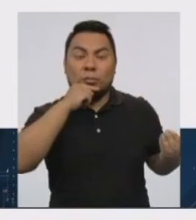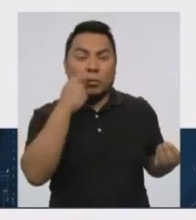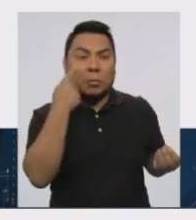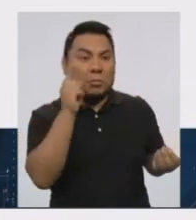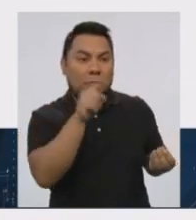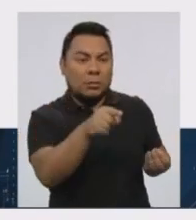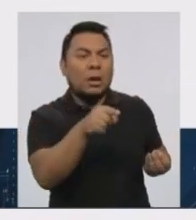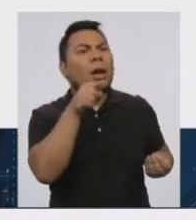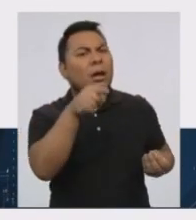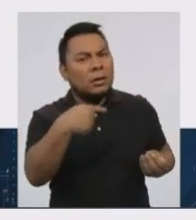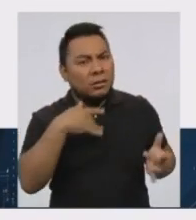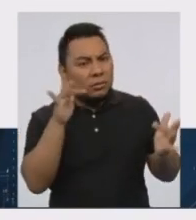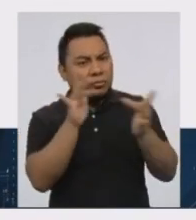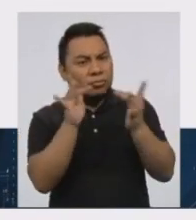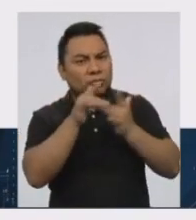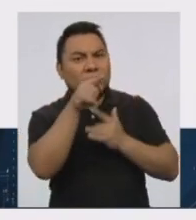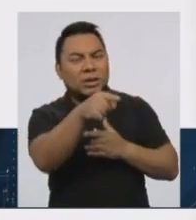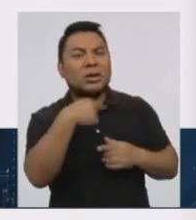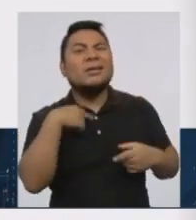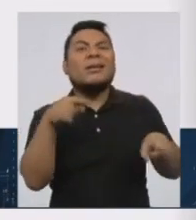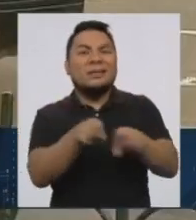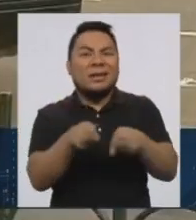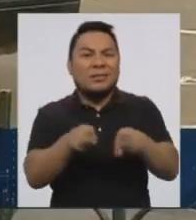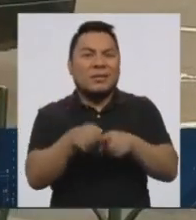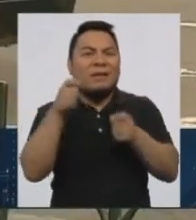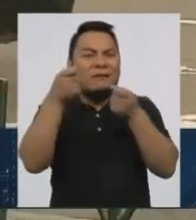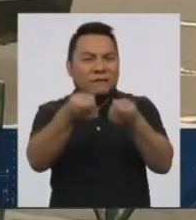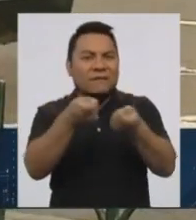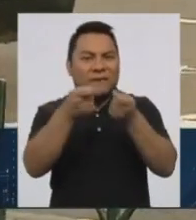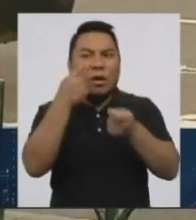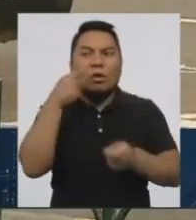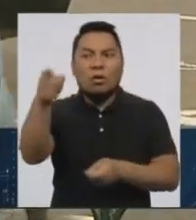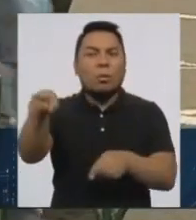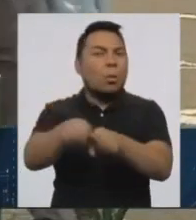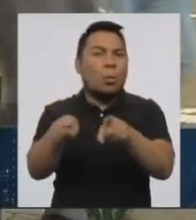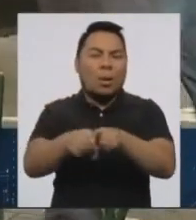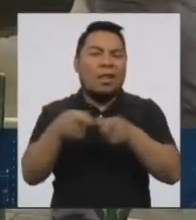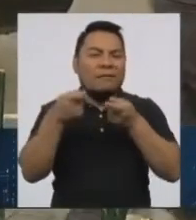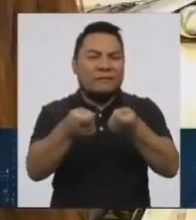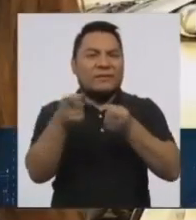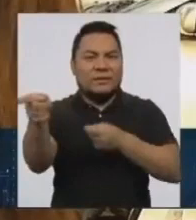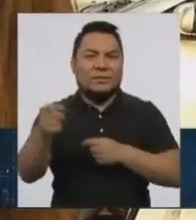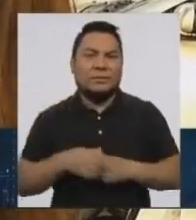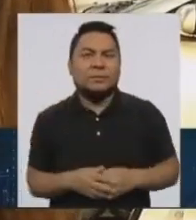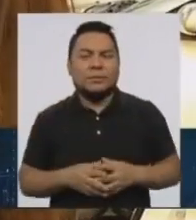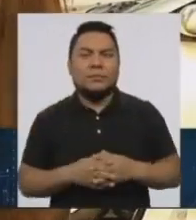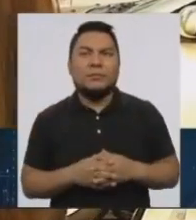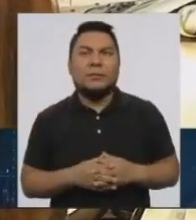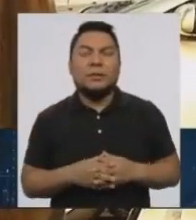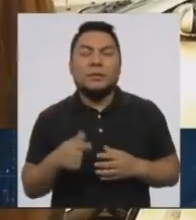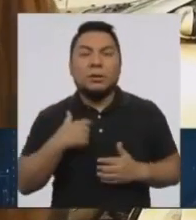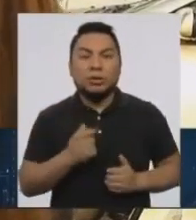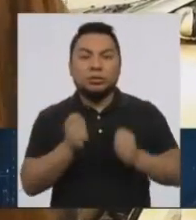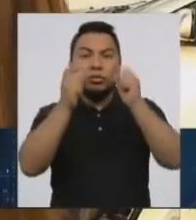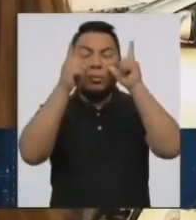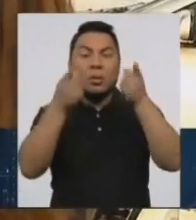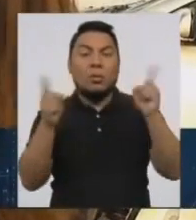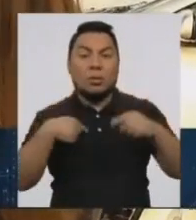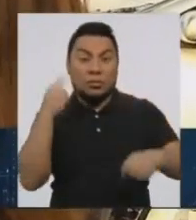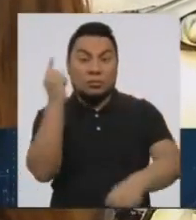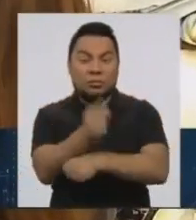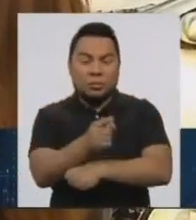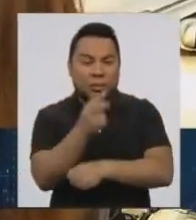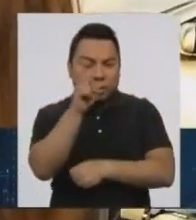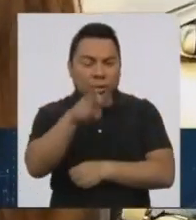conocen se pusieron en contacto con ella, afirmando haber sido acosadas por esta misma persona. Me he dado con la sorpresa de que somos más